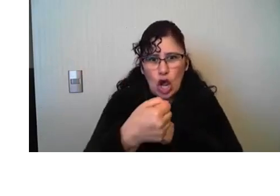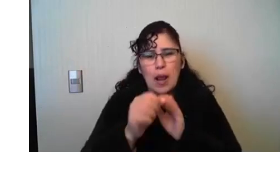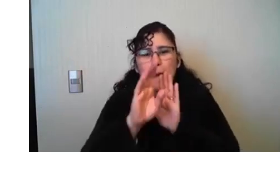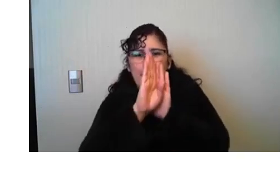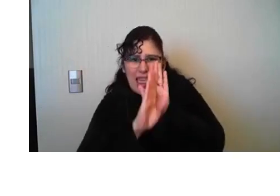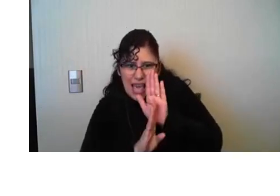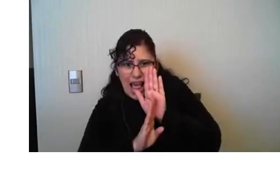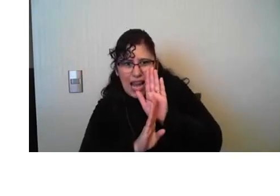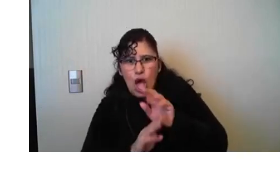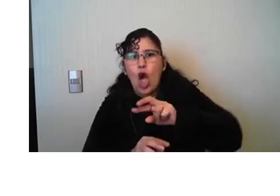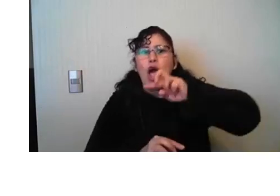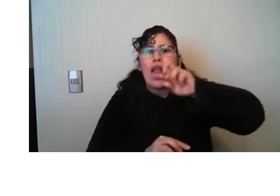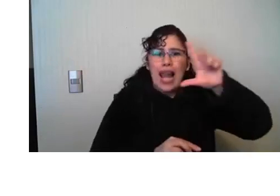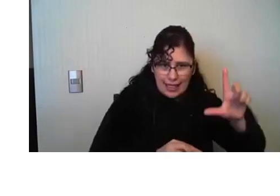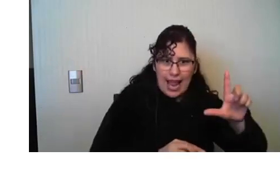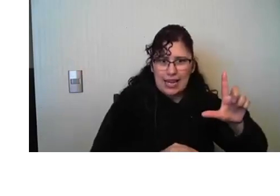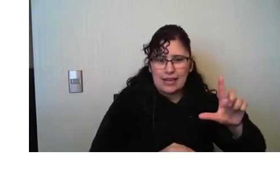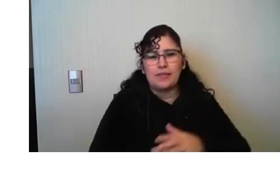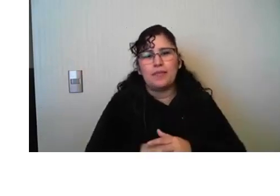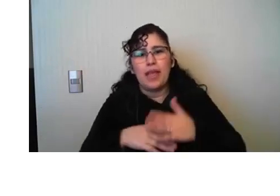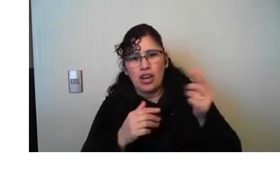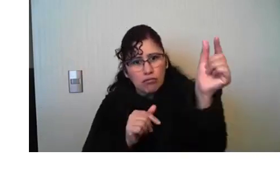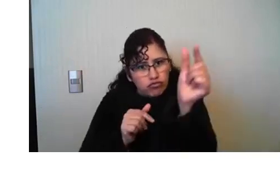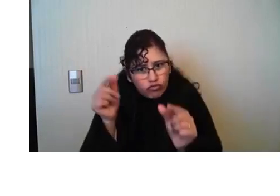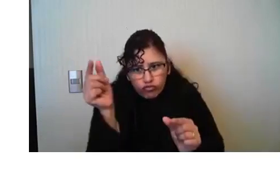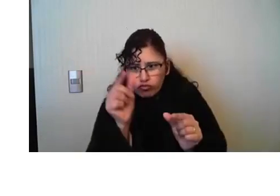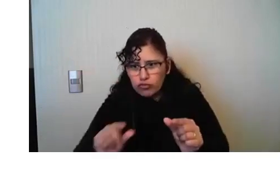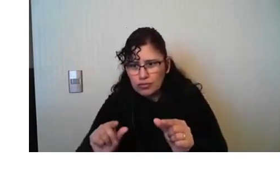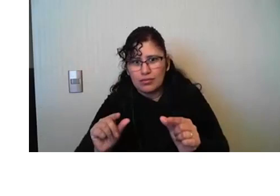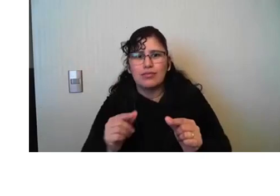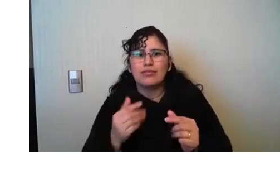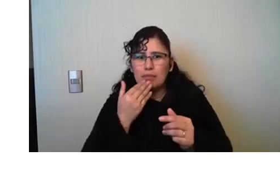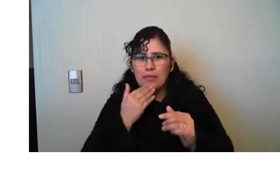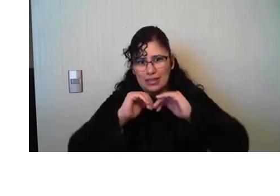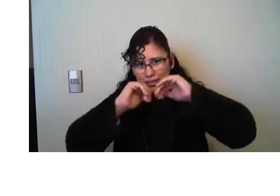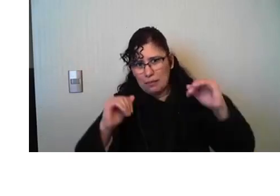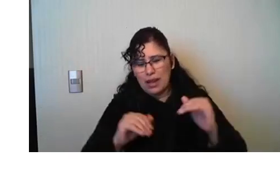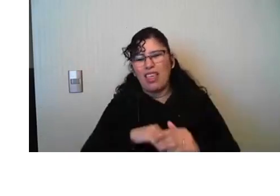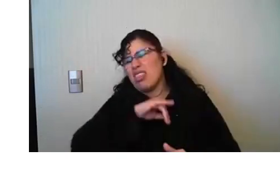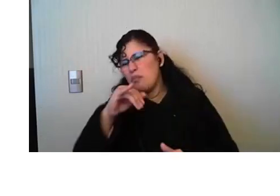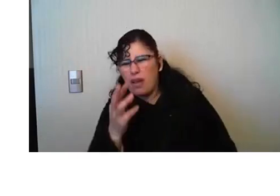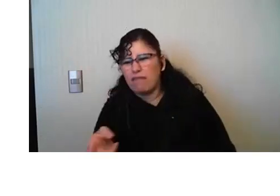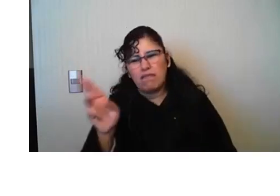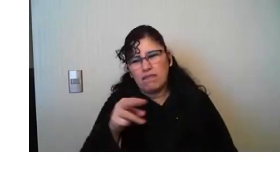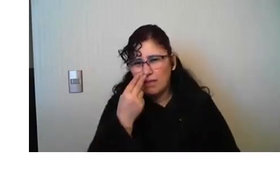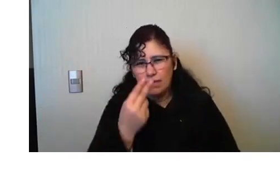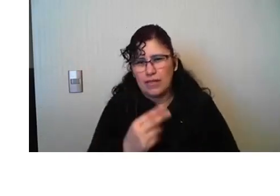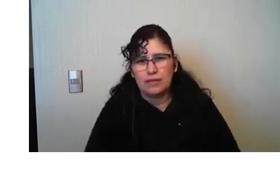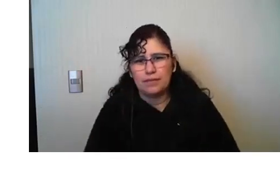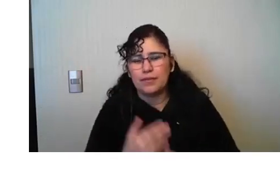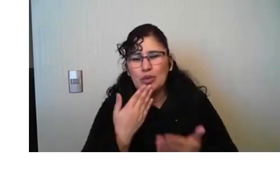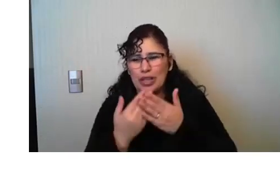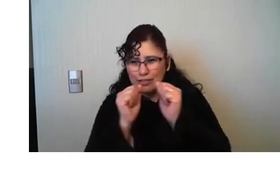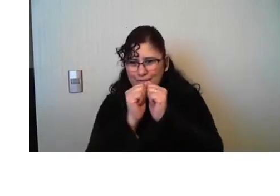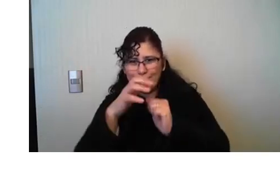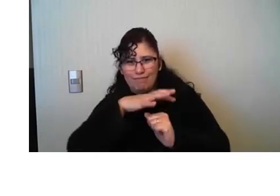estos serán núcleos laterales. Y aquí está la separación de la cápsula interna. Vamos a volver a esto cuando veamos hemisferios cerebrales.